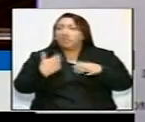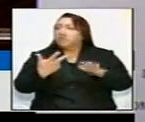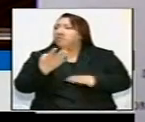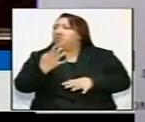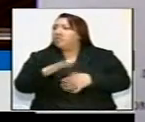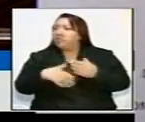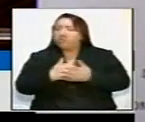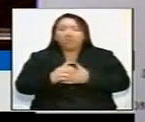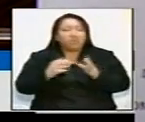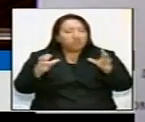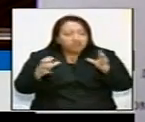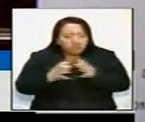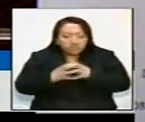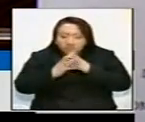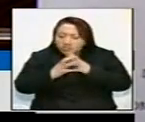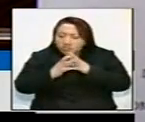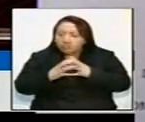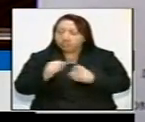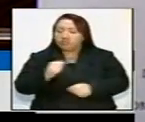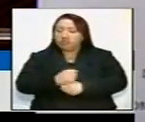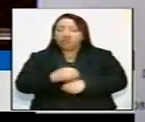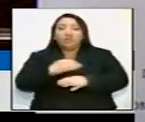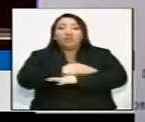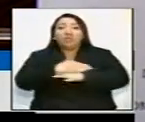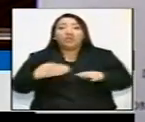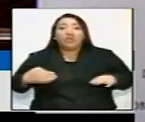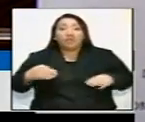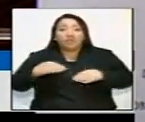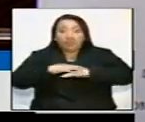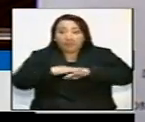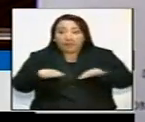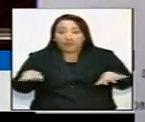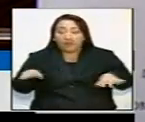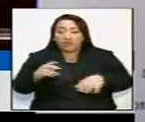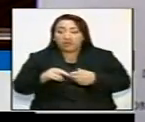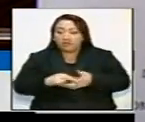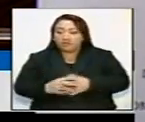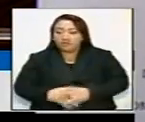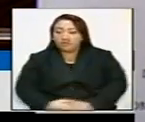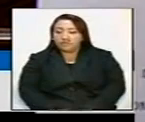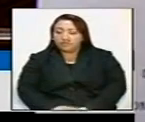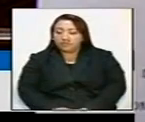Estas medidas son medidas transversales que establecen